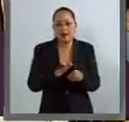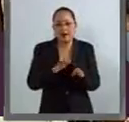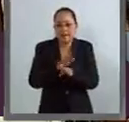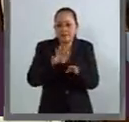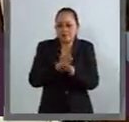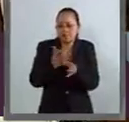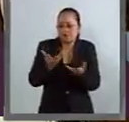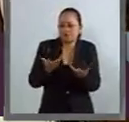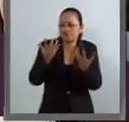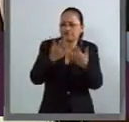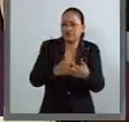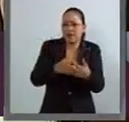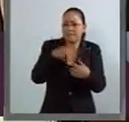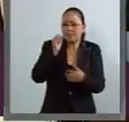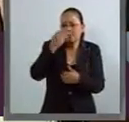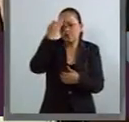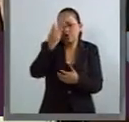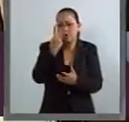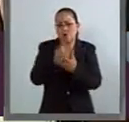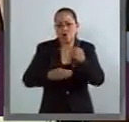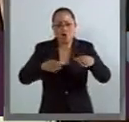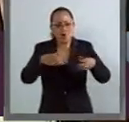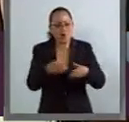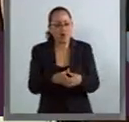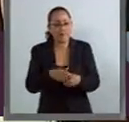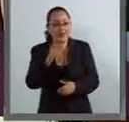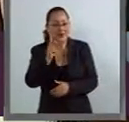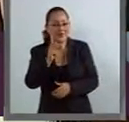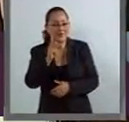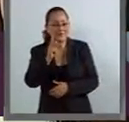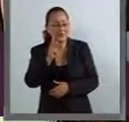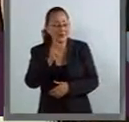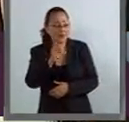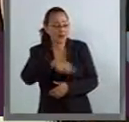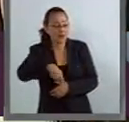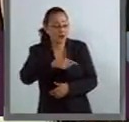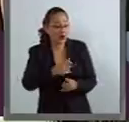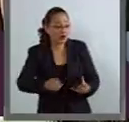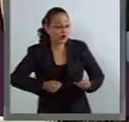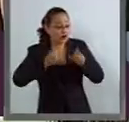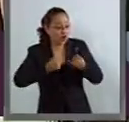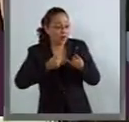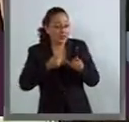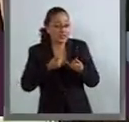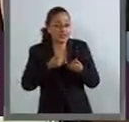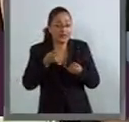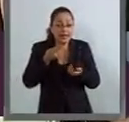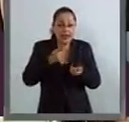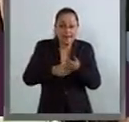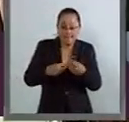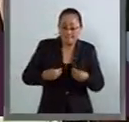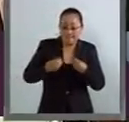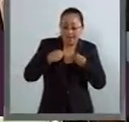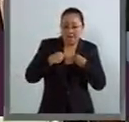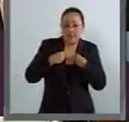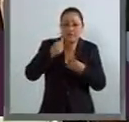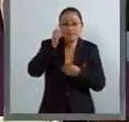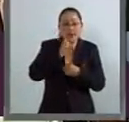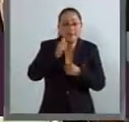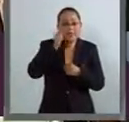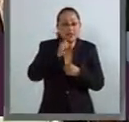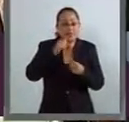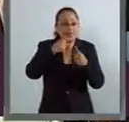vivir simultáneamente, pero en los más jóvenes, ellos viven conectados en